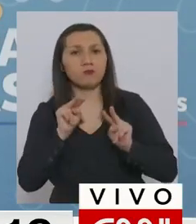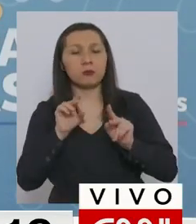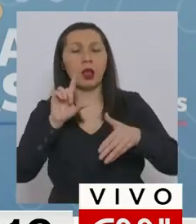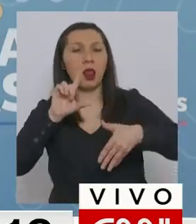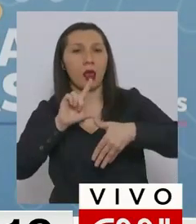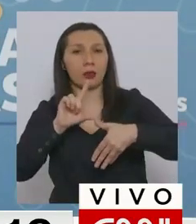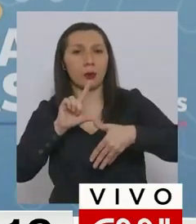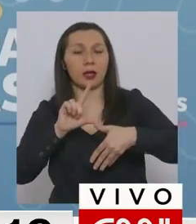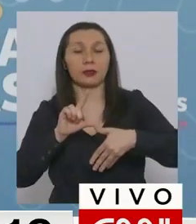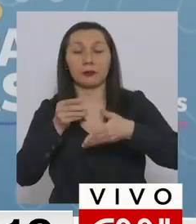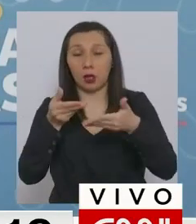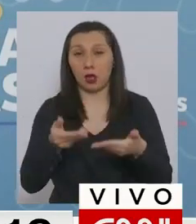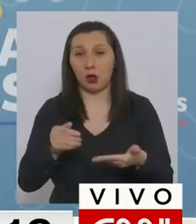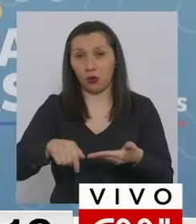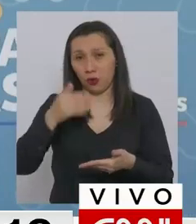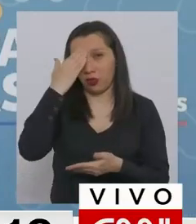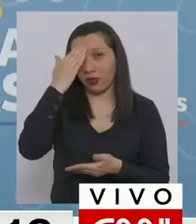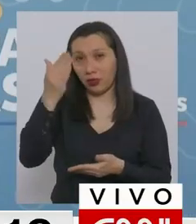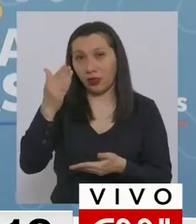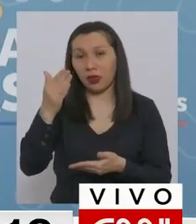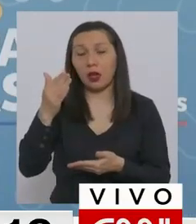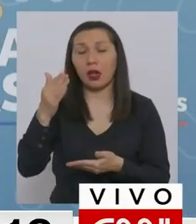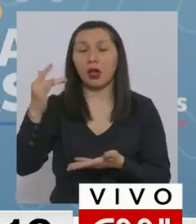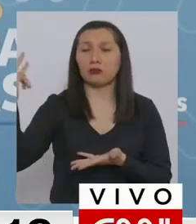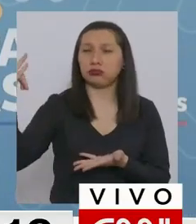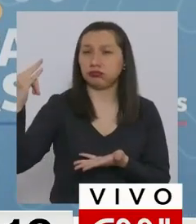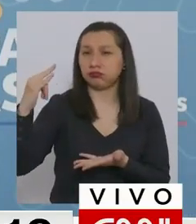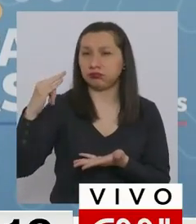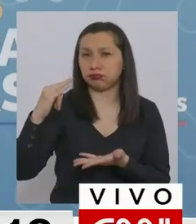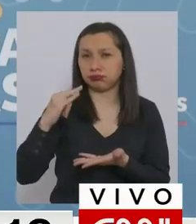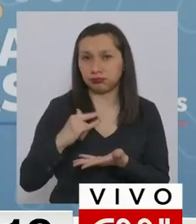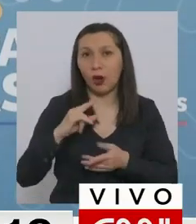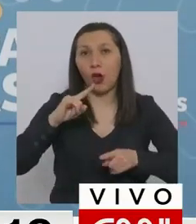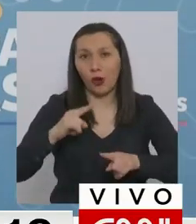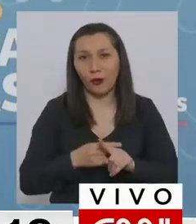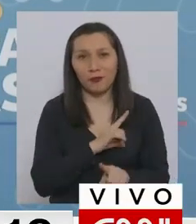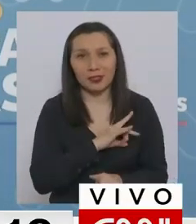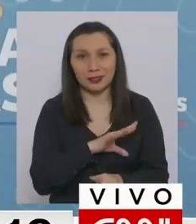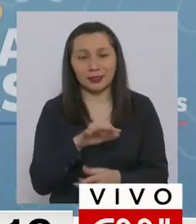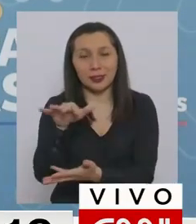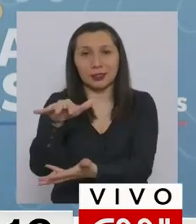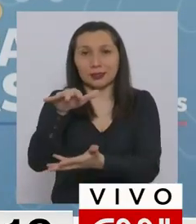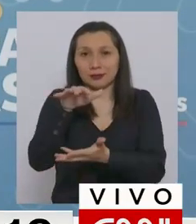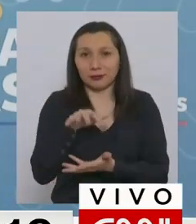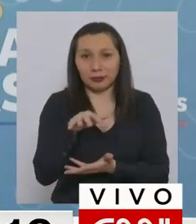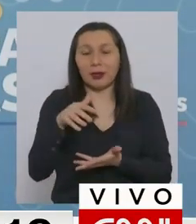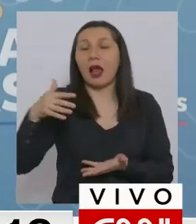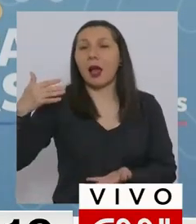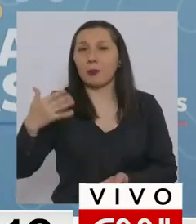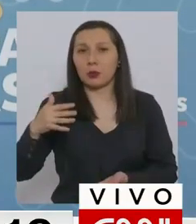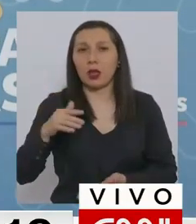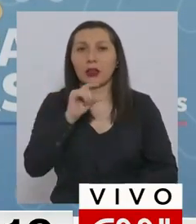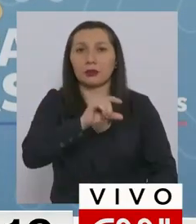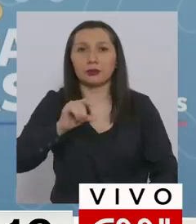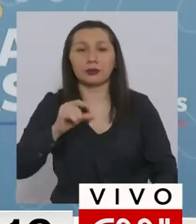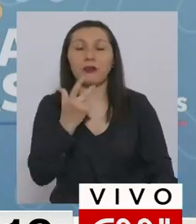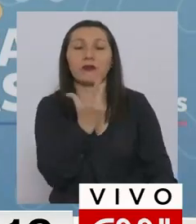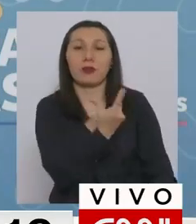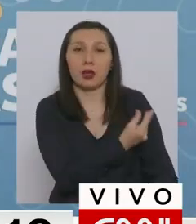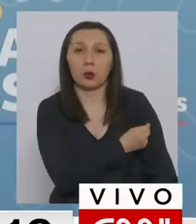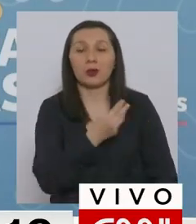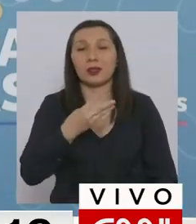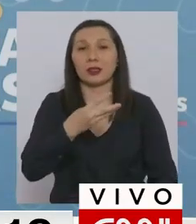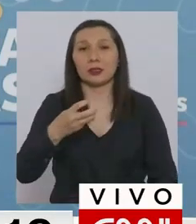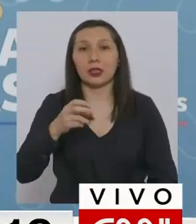relación a la vacunación, el plan de vacunación más exitoso de Latinoamérica,